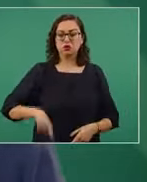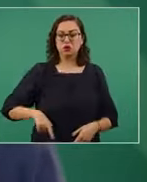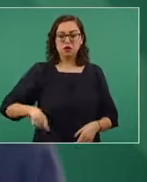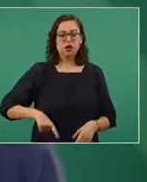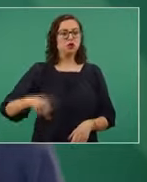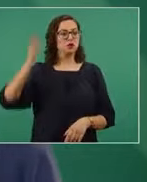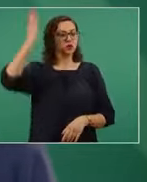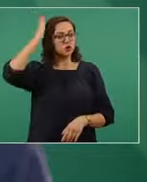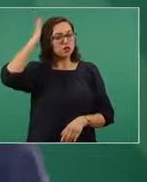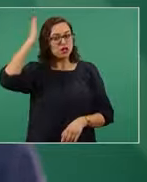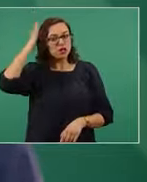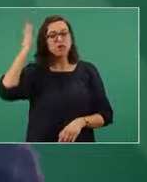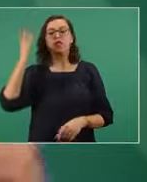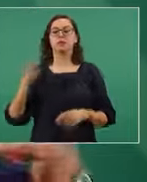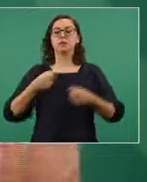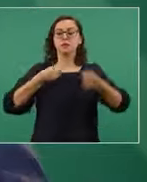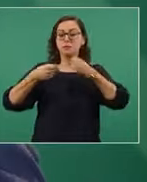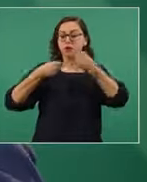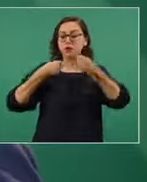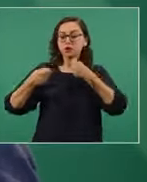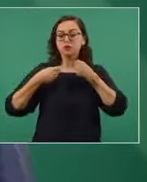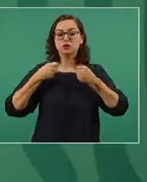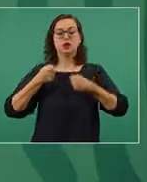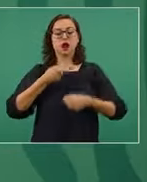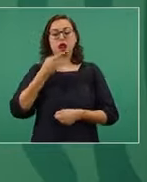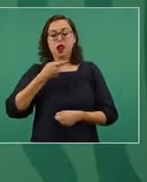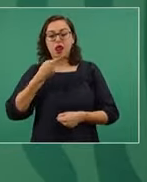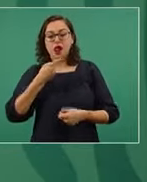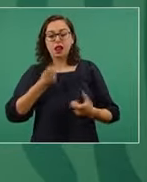periodistas, todo queda